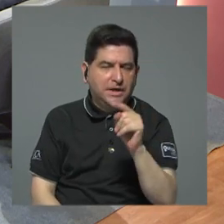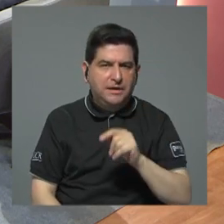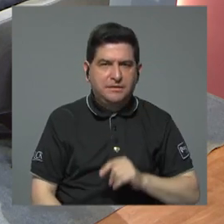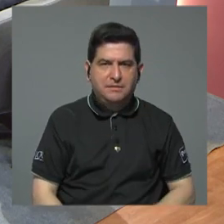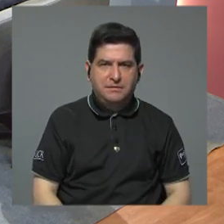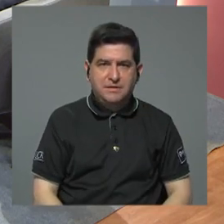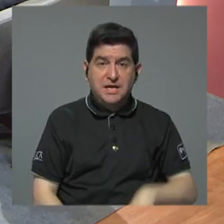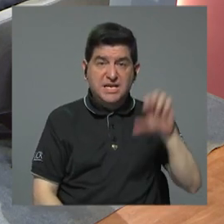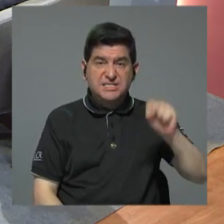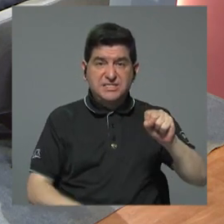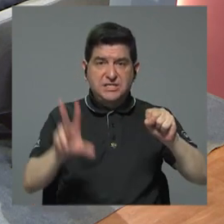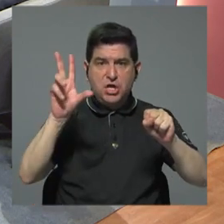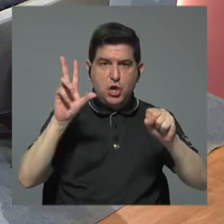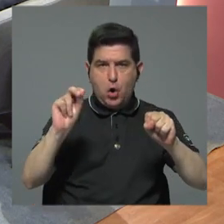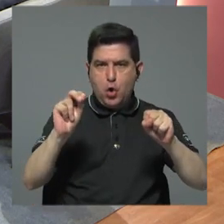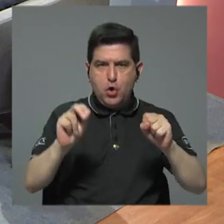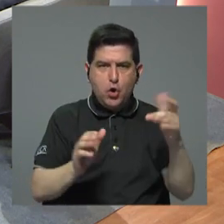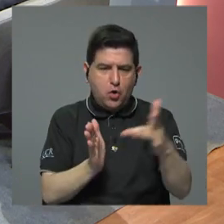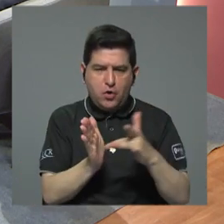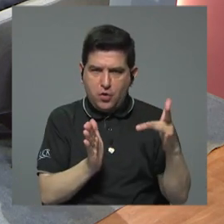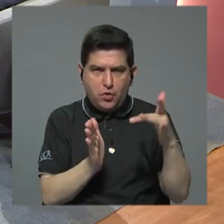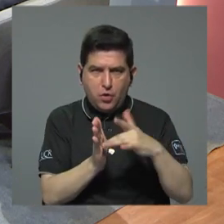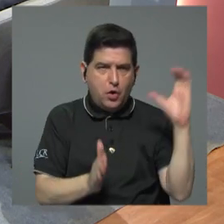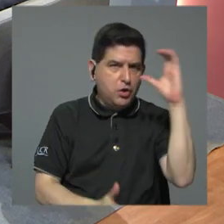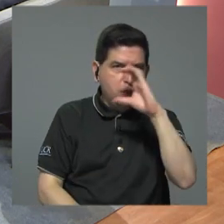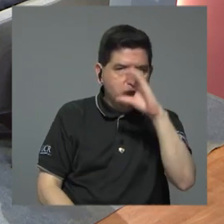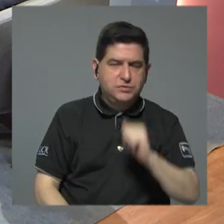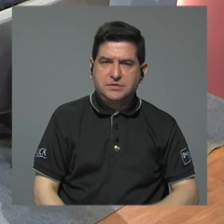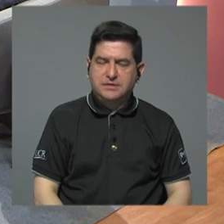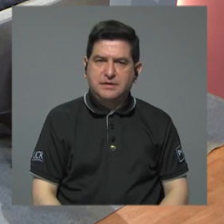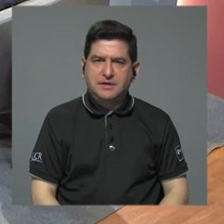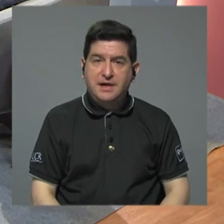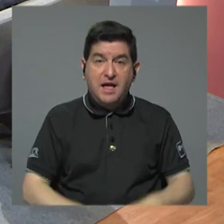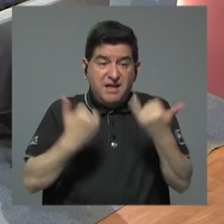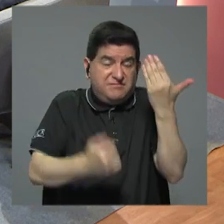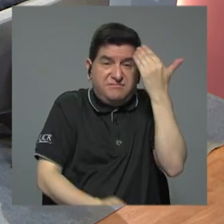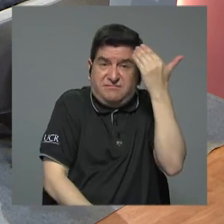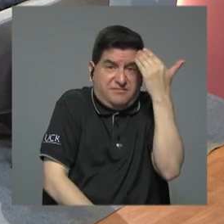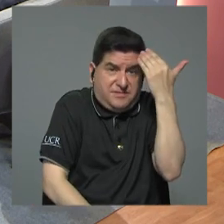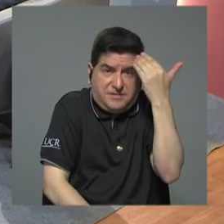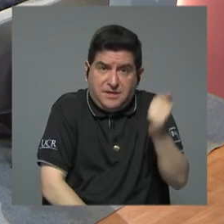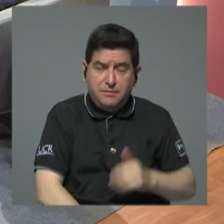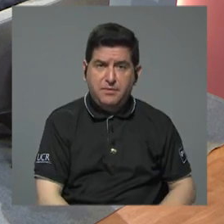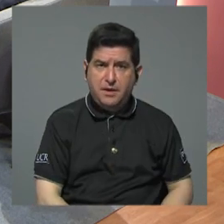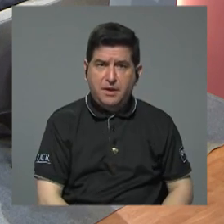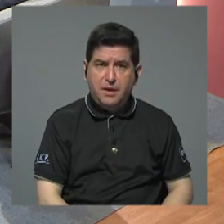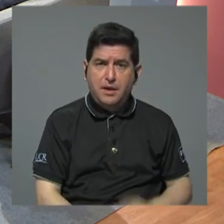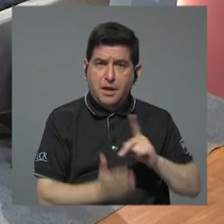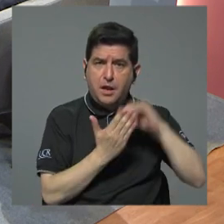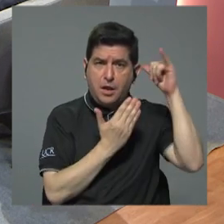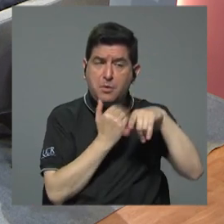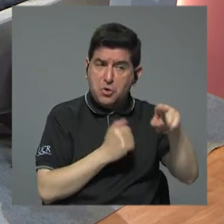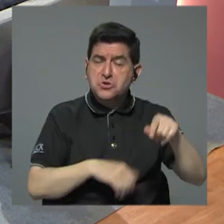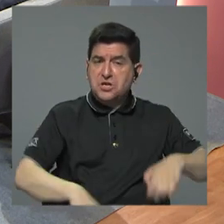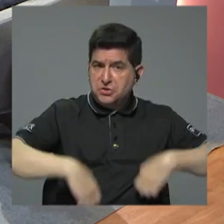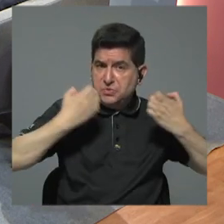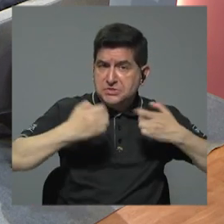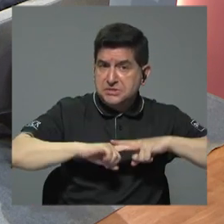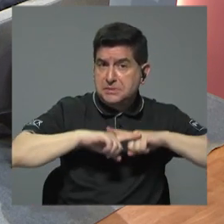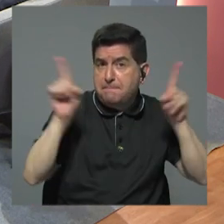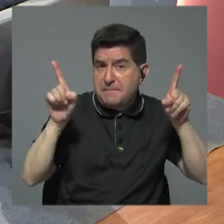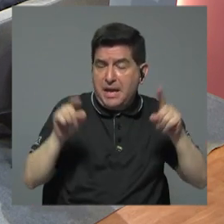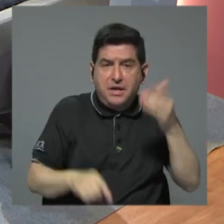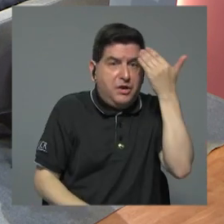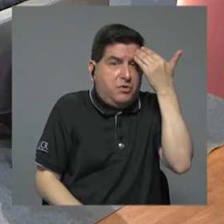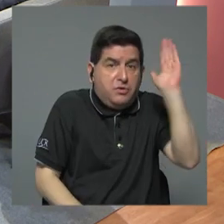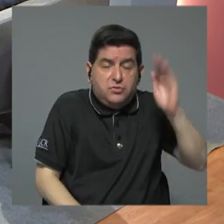¿debe haber o no debe haber exploración cuando ya sabemos que hay un proyecto allí? Pero bueno, no, todavía no se